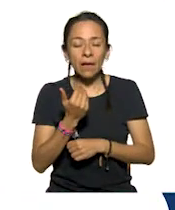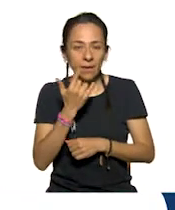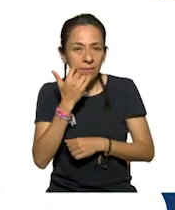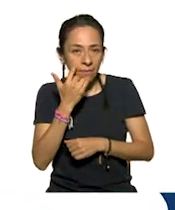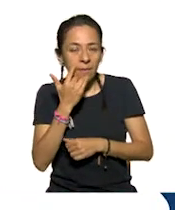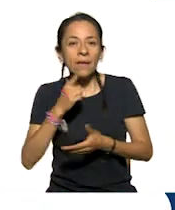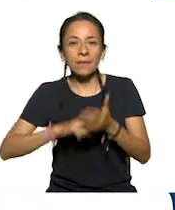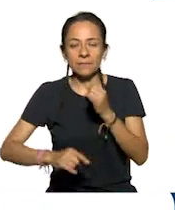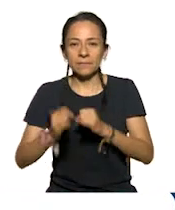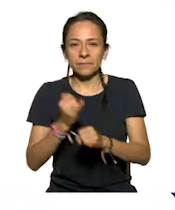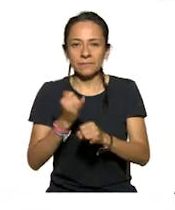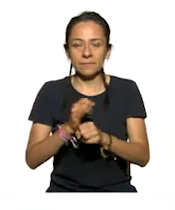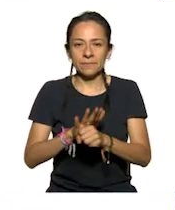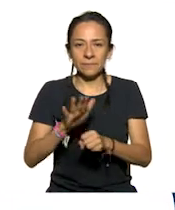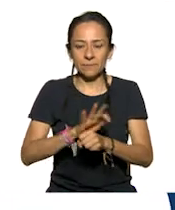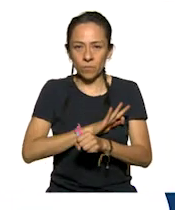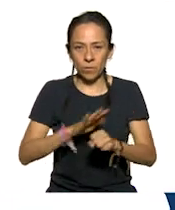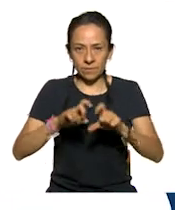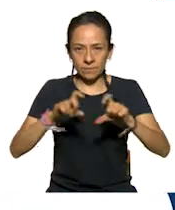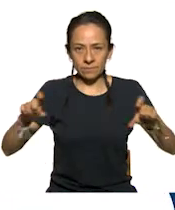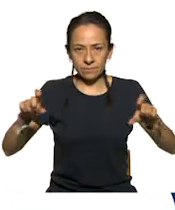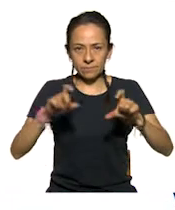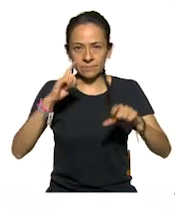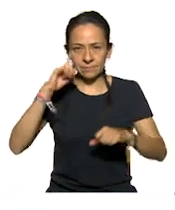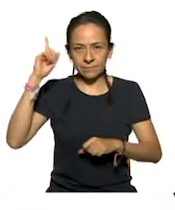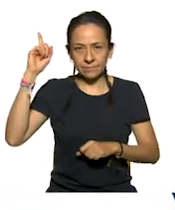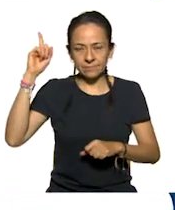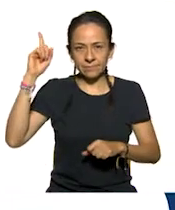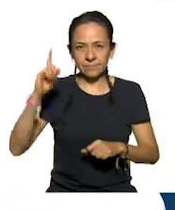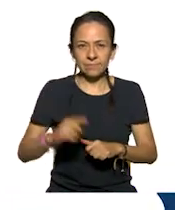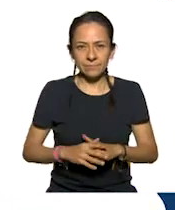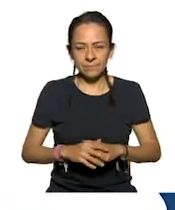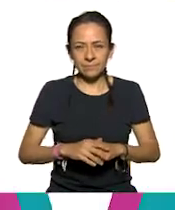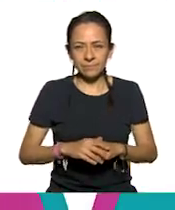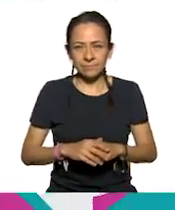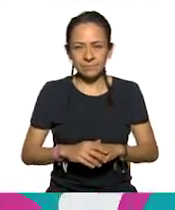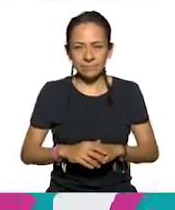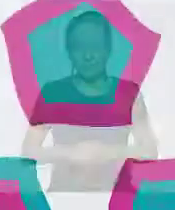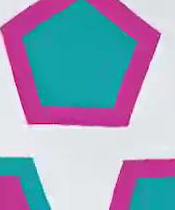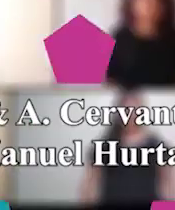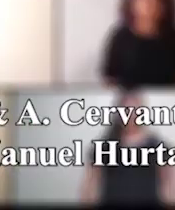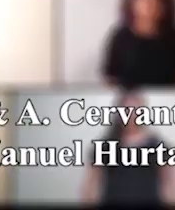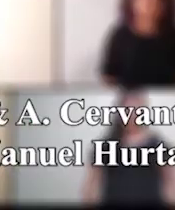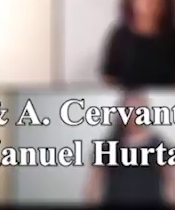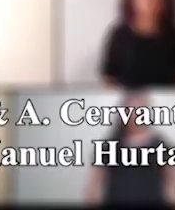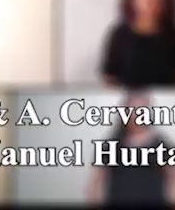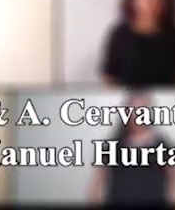siguiente liga: aprendeencasa.cep.gov.mx.